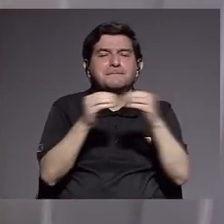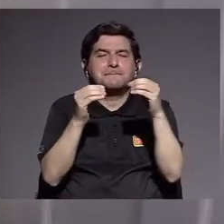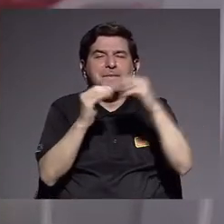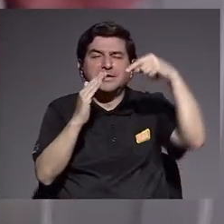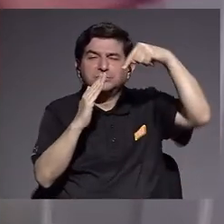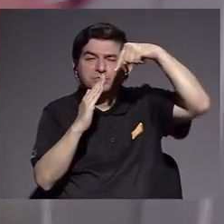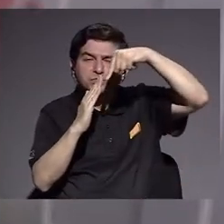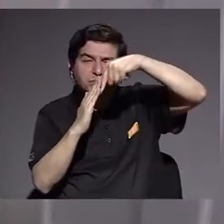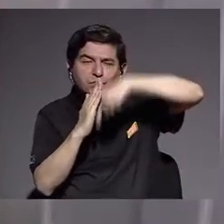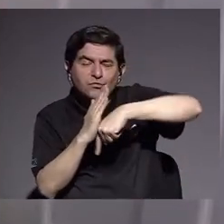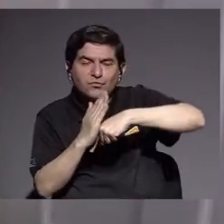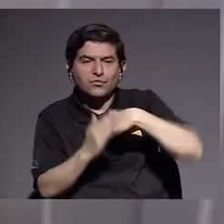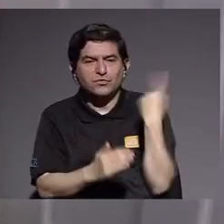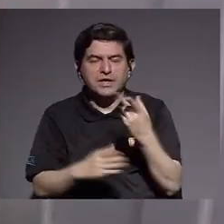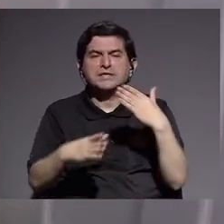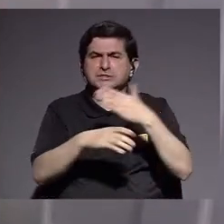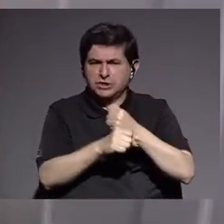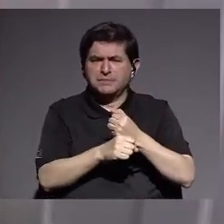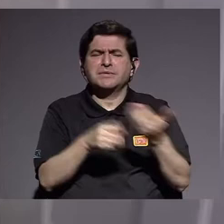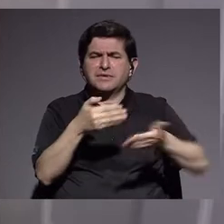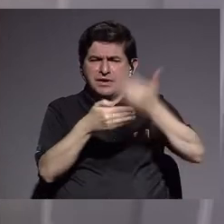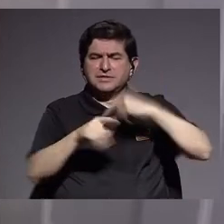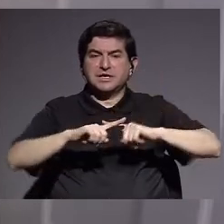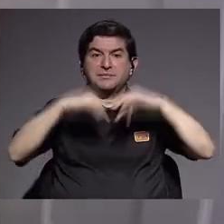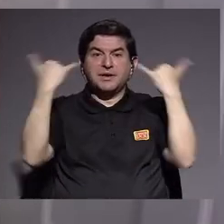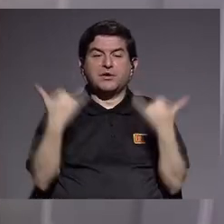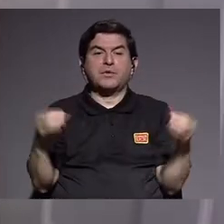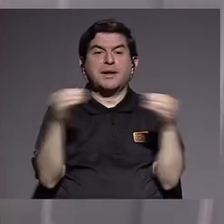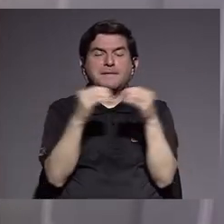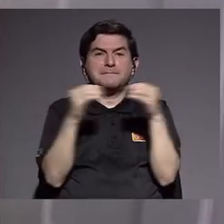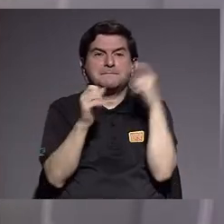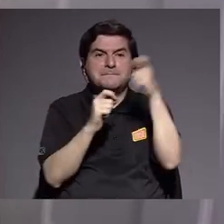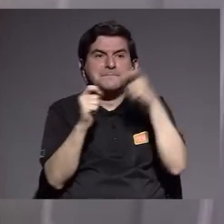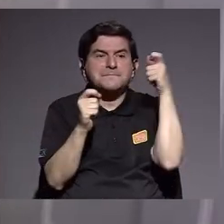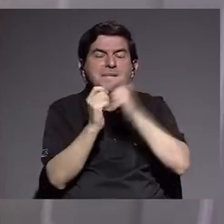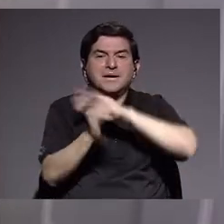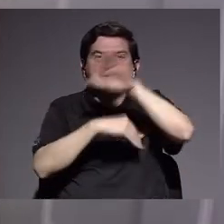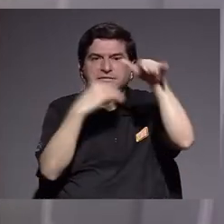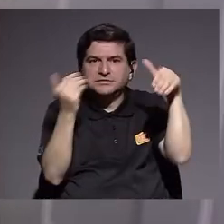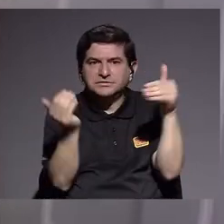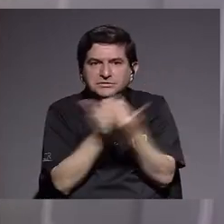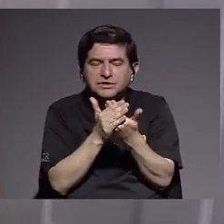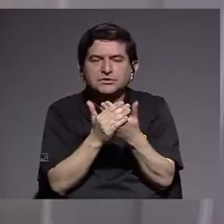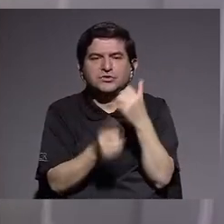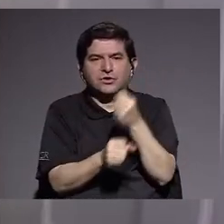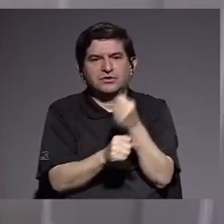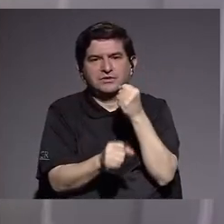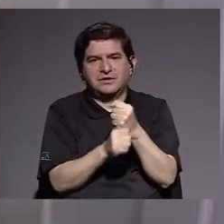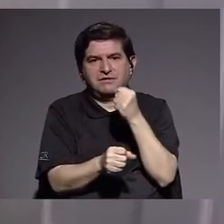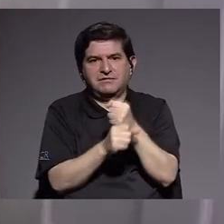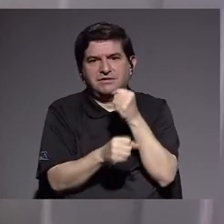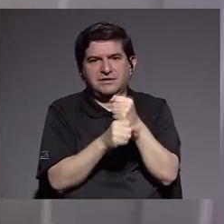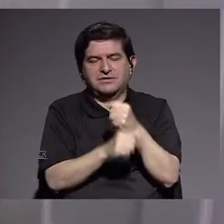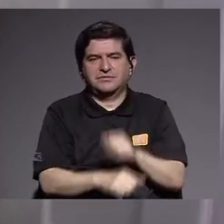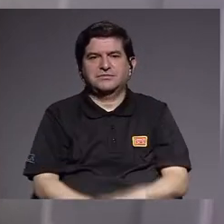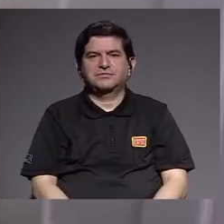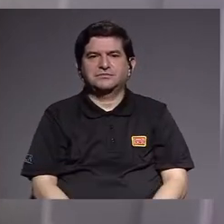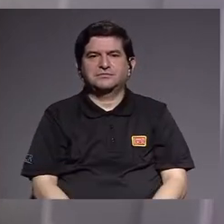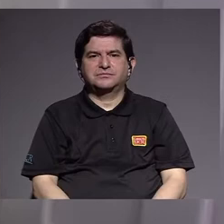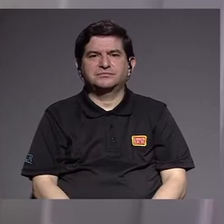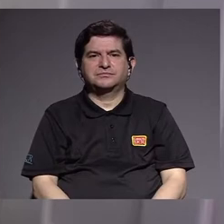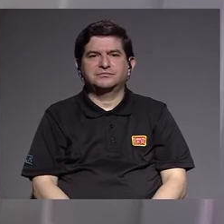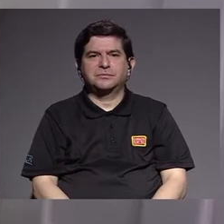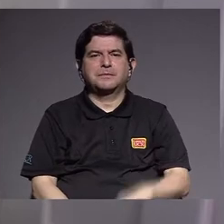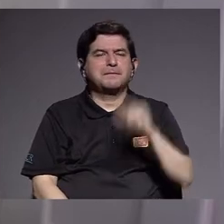desinfectar muchísimo más como te decía el principio siempre lo hemos hecho pero ahora tenemos que ser más minuciosos en todo esto que realizamos